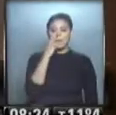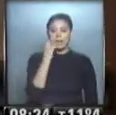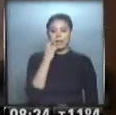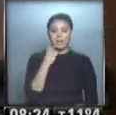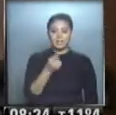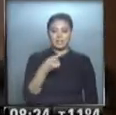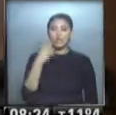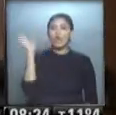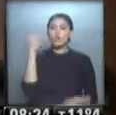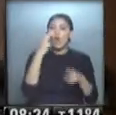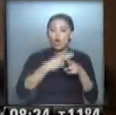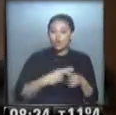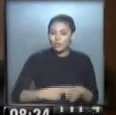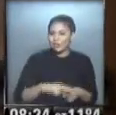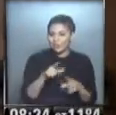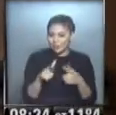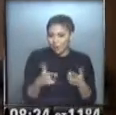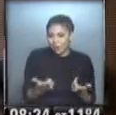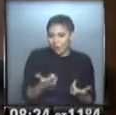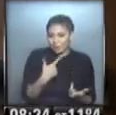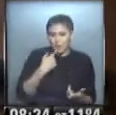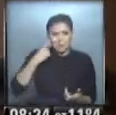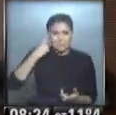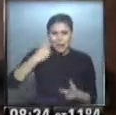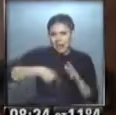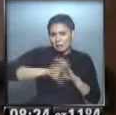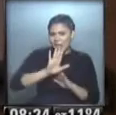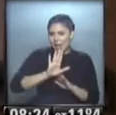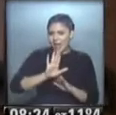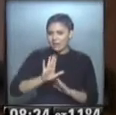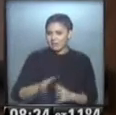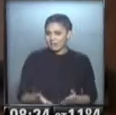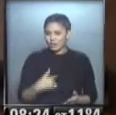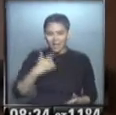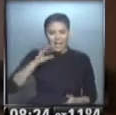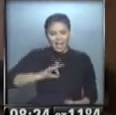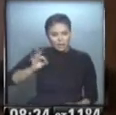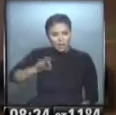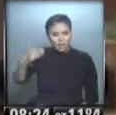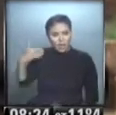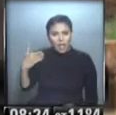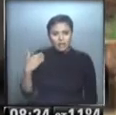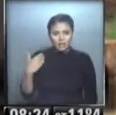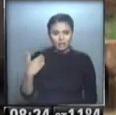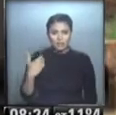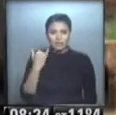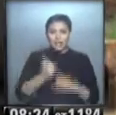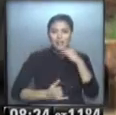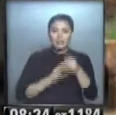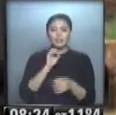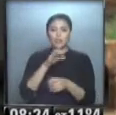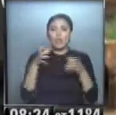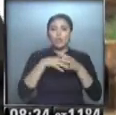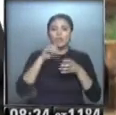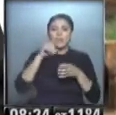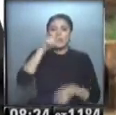nombres, porque calculo que serán decenas de miles. Yo hace muchísimos años que hablo del concepto Círculo